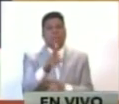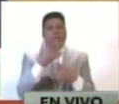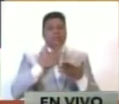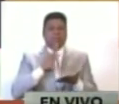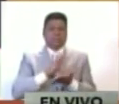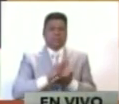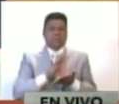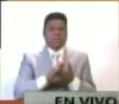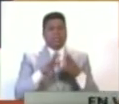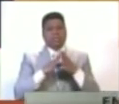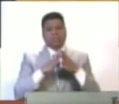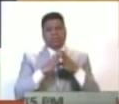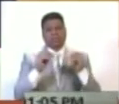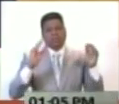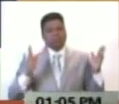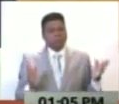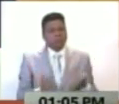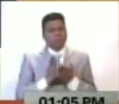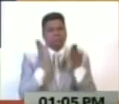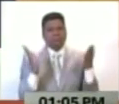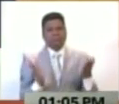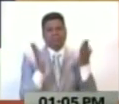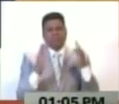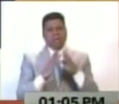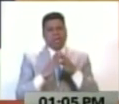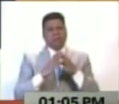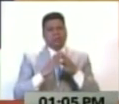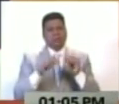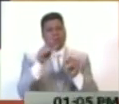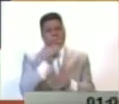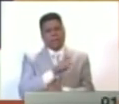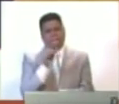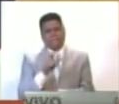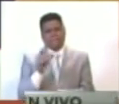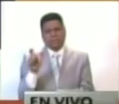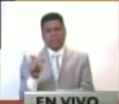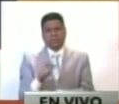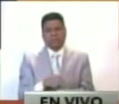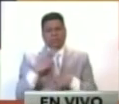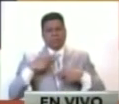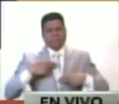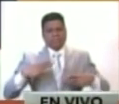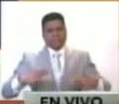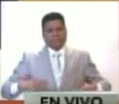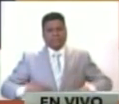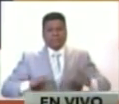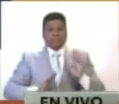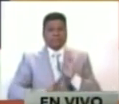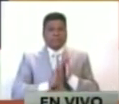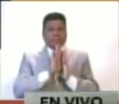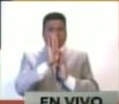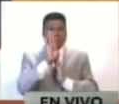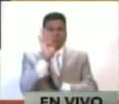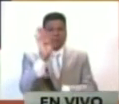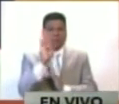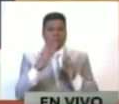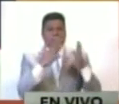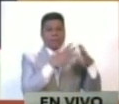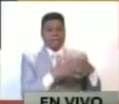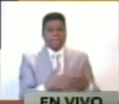conflictos, debe inspirar a la humanidad que, como bien sabemos, por el desarrollo imperialista y por las